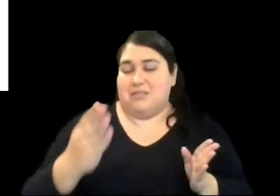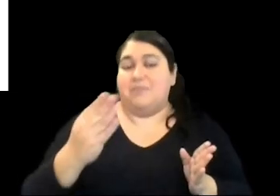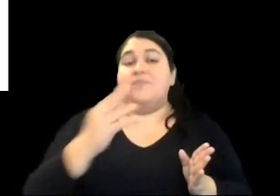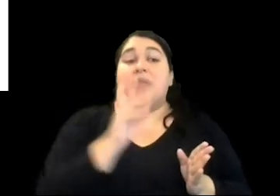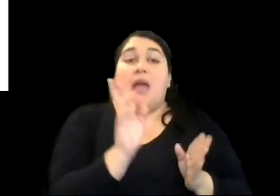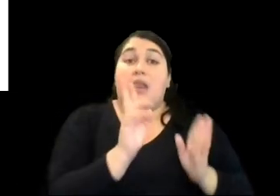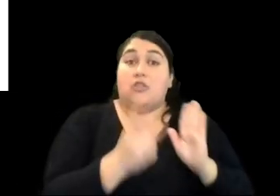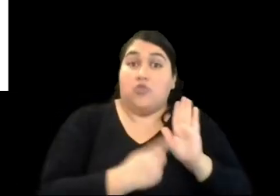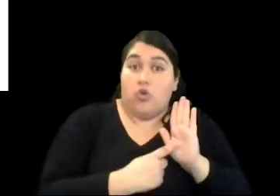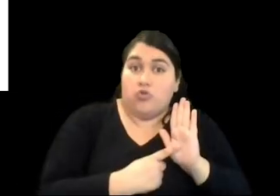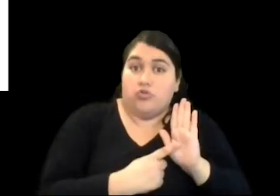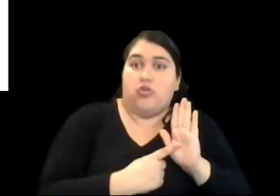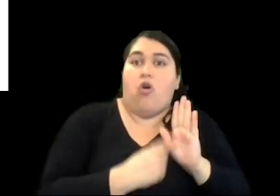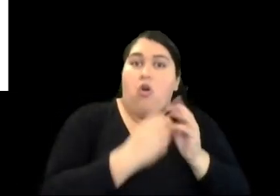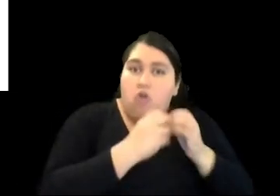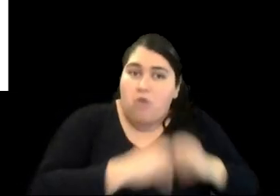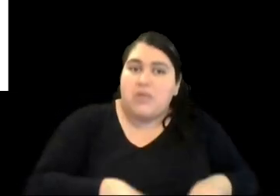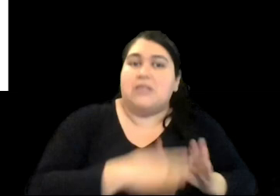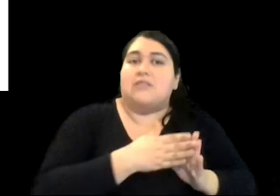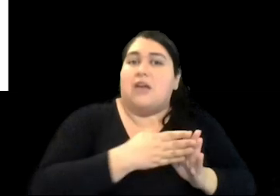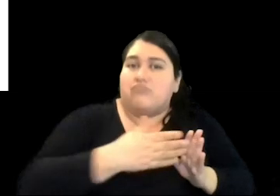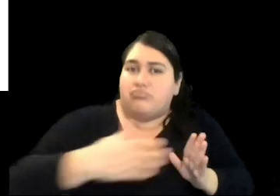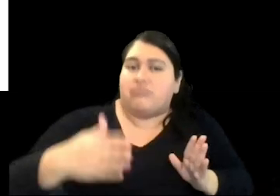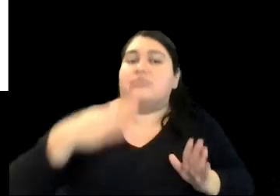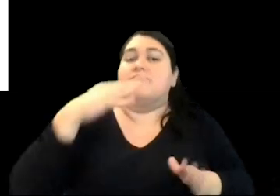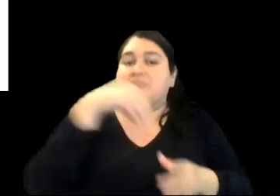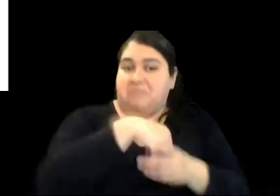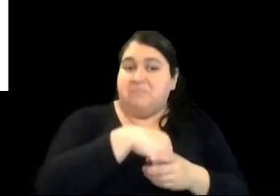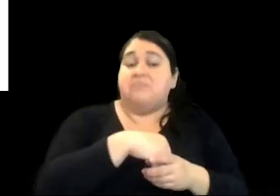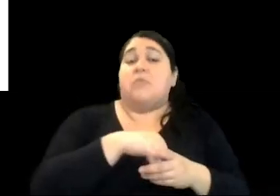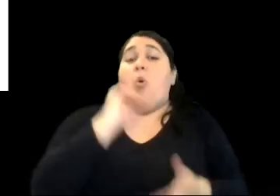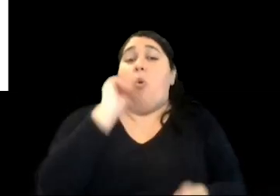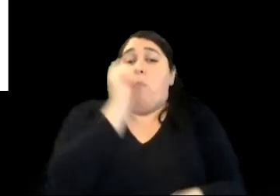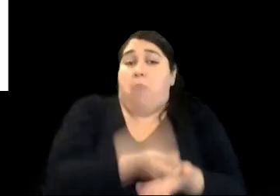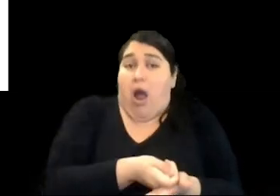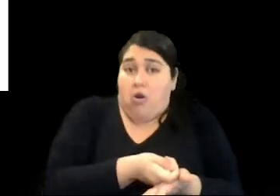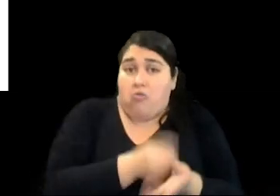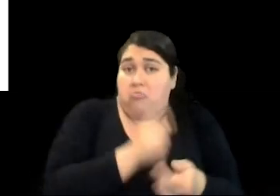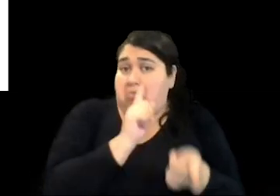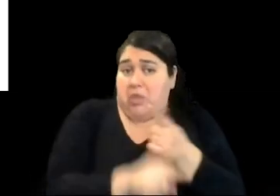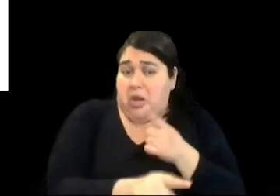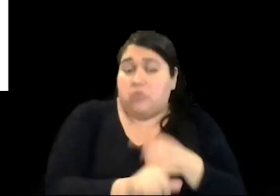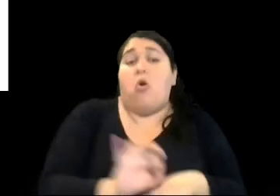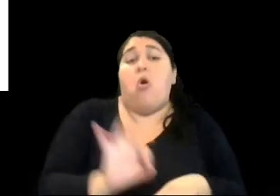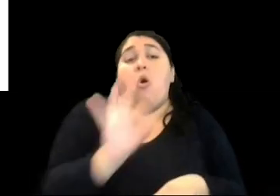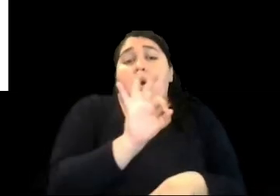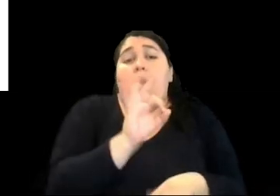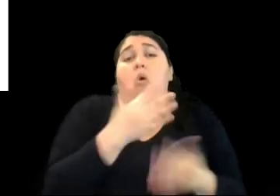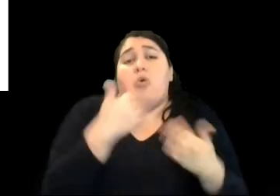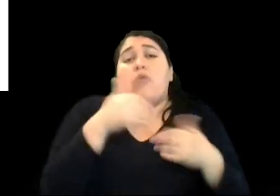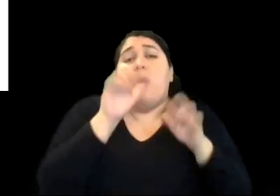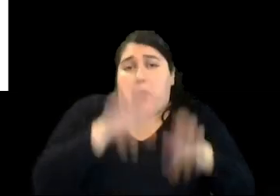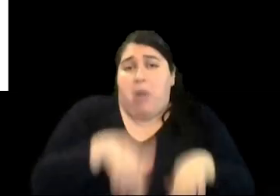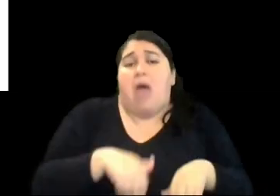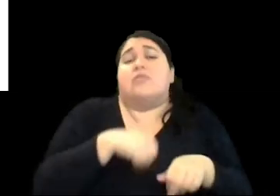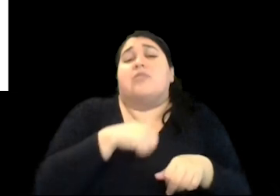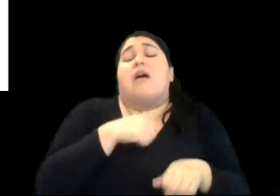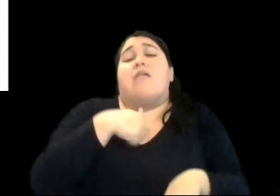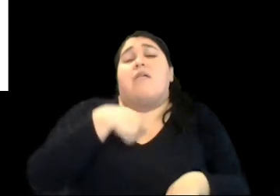resolución, puedo realizar un pago al contado o puedo realizar planes de hasta 3